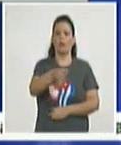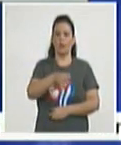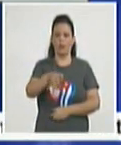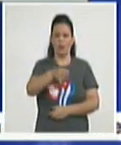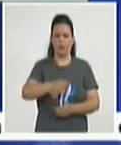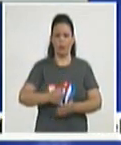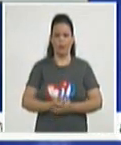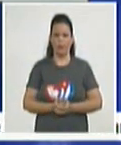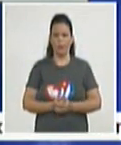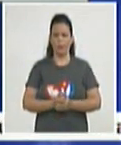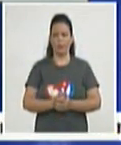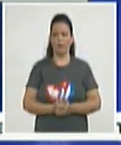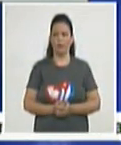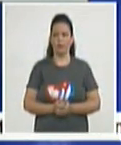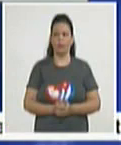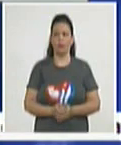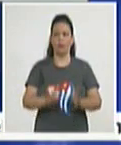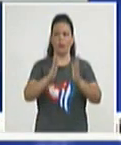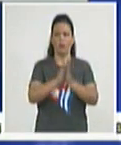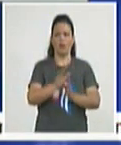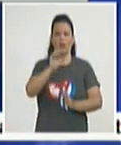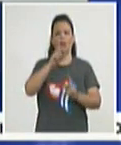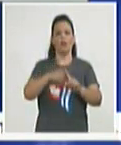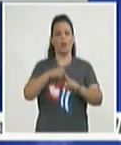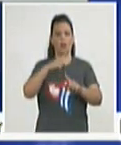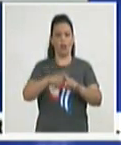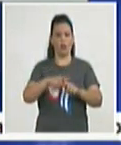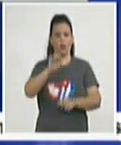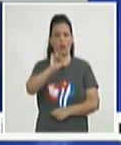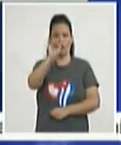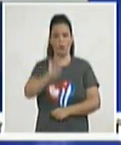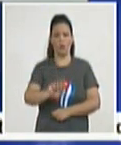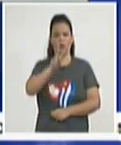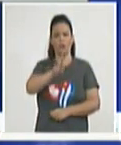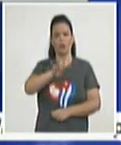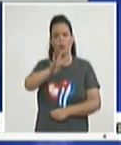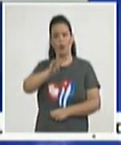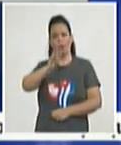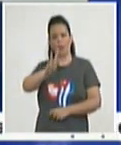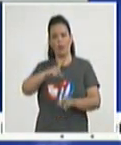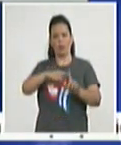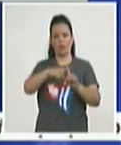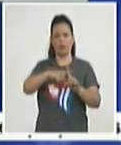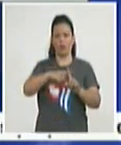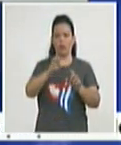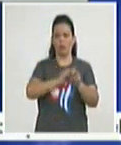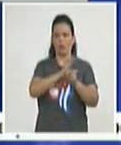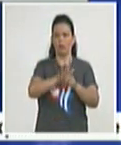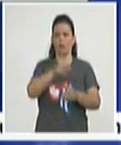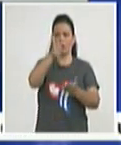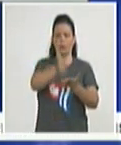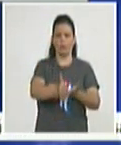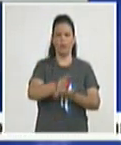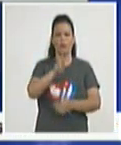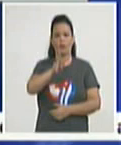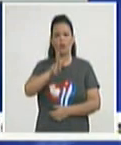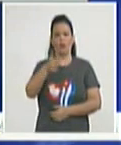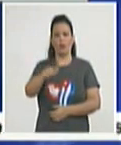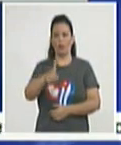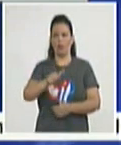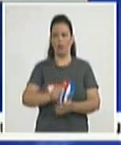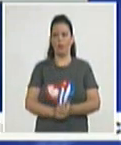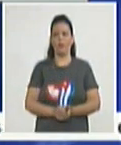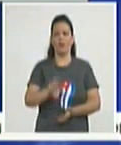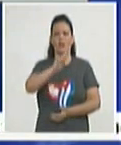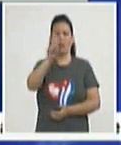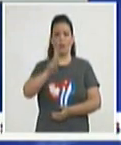municipios. Santa Cruz del Sur confirma 243 positivos, Camagüey 210, Sibanicú